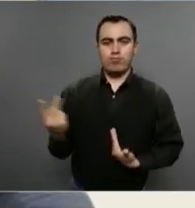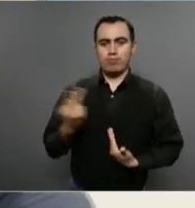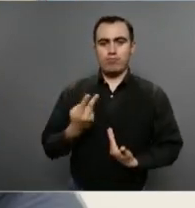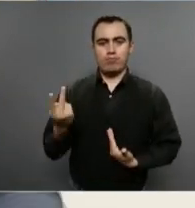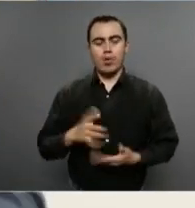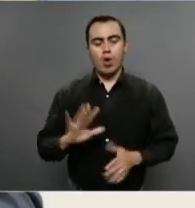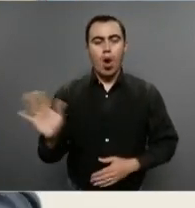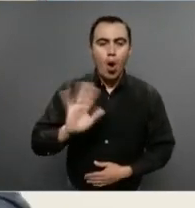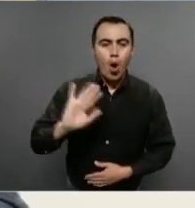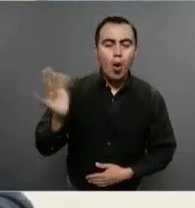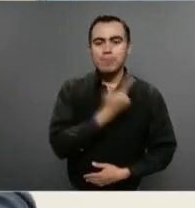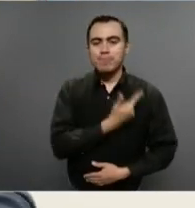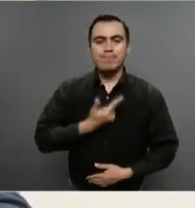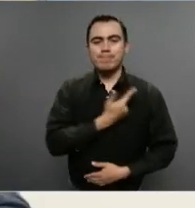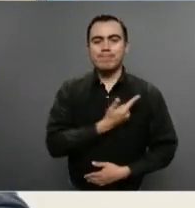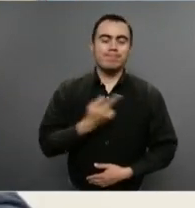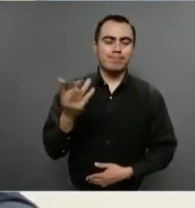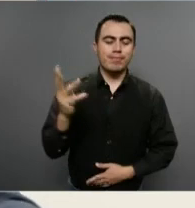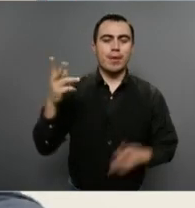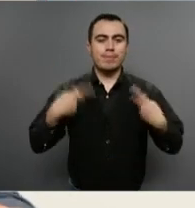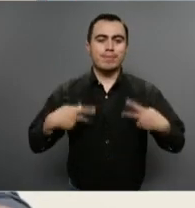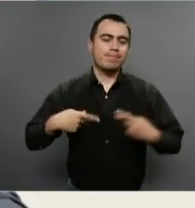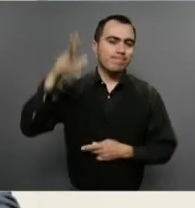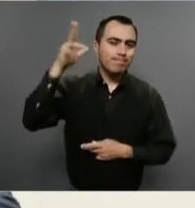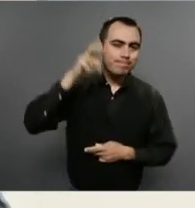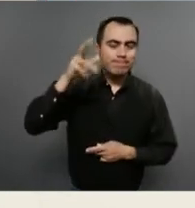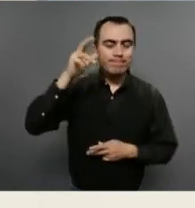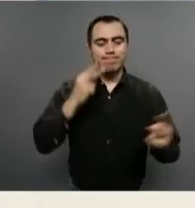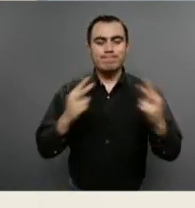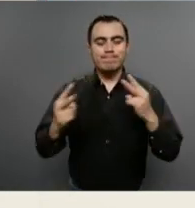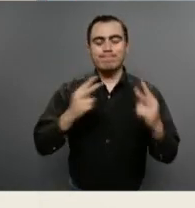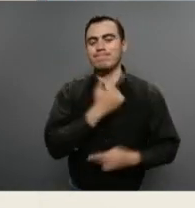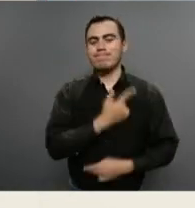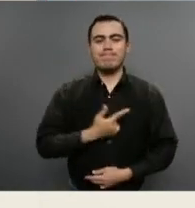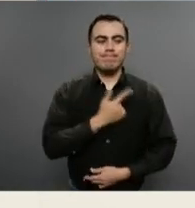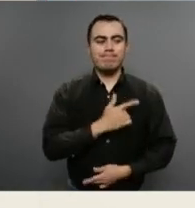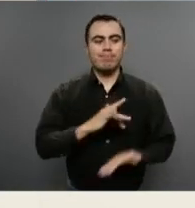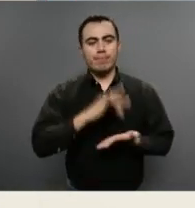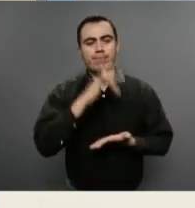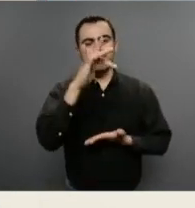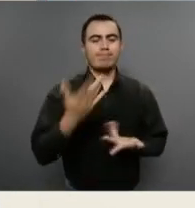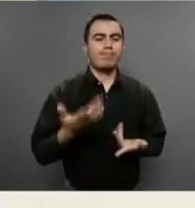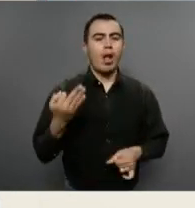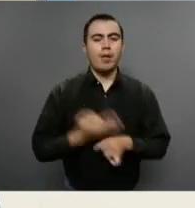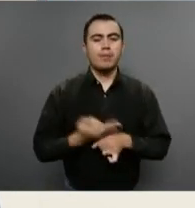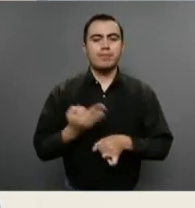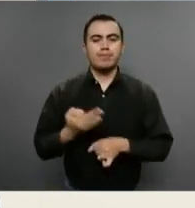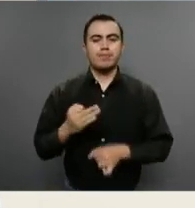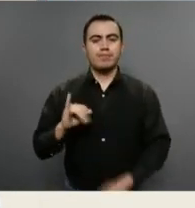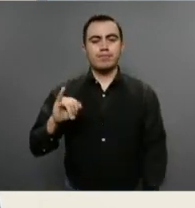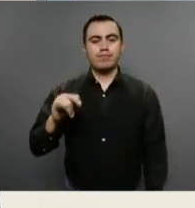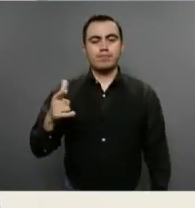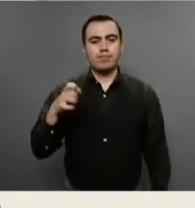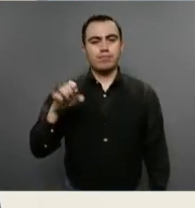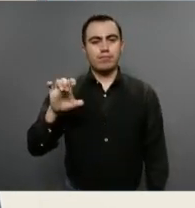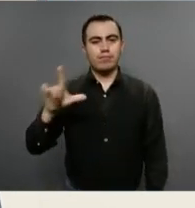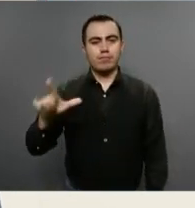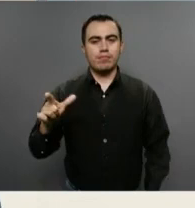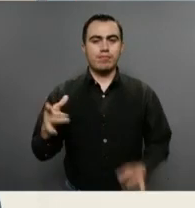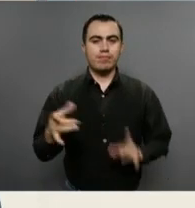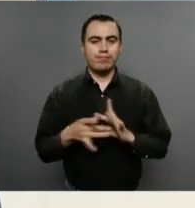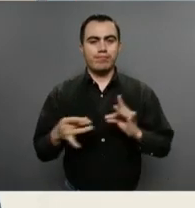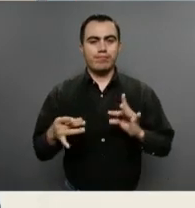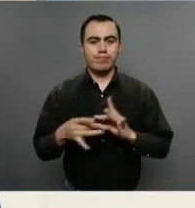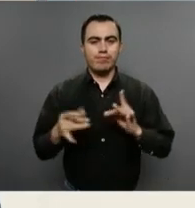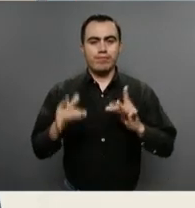a ustedes y a toda su audiencia. Gracias. Oye, nos decía Ixchel, espero que los enlaces no nos traicionen, que tienen